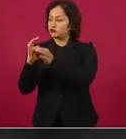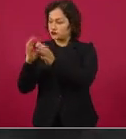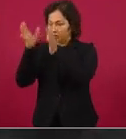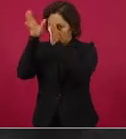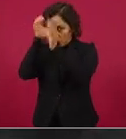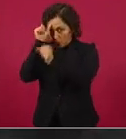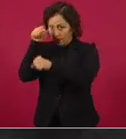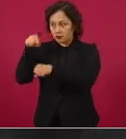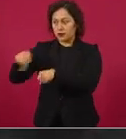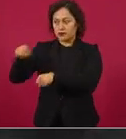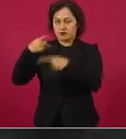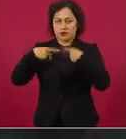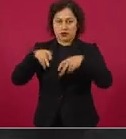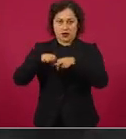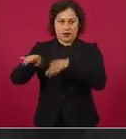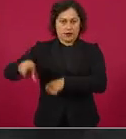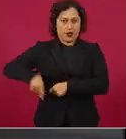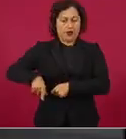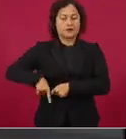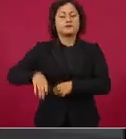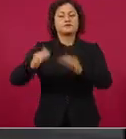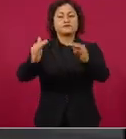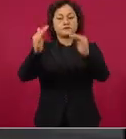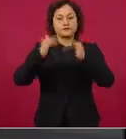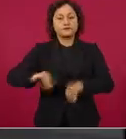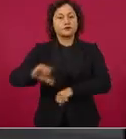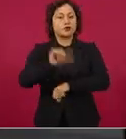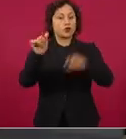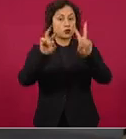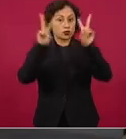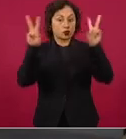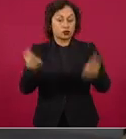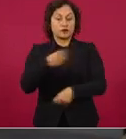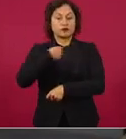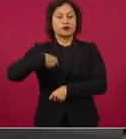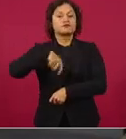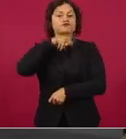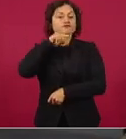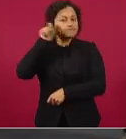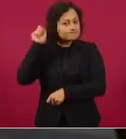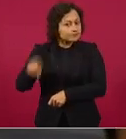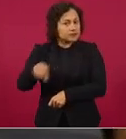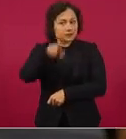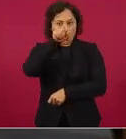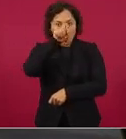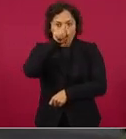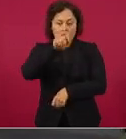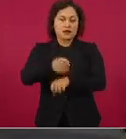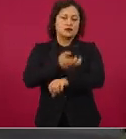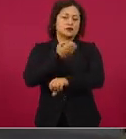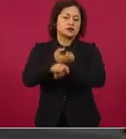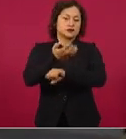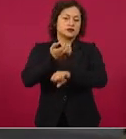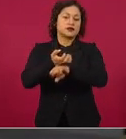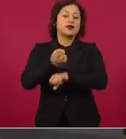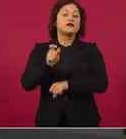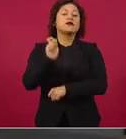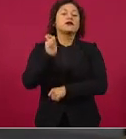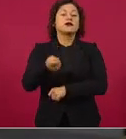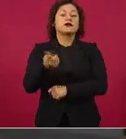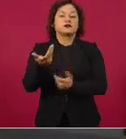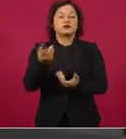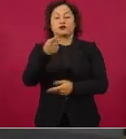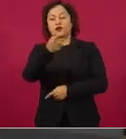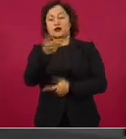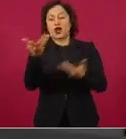Y la otra participación, el otro tema que nos preocupa en Jalisco, y que ustedes que sostienen sus